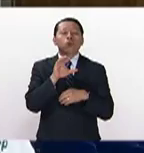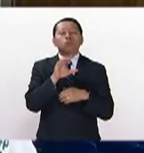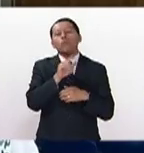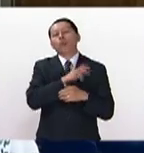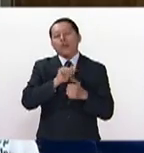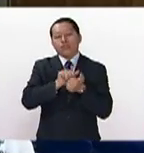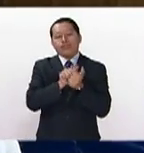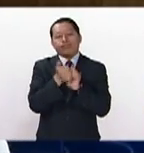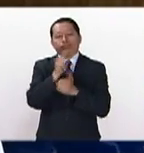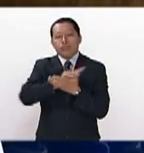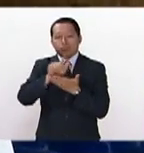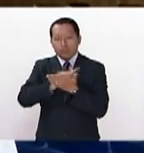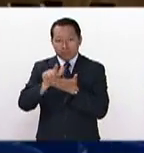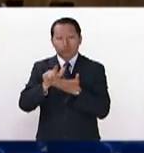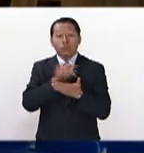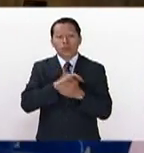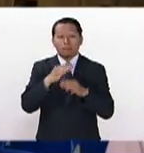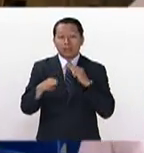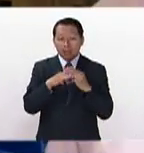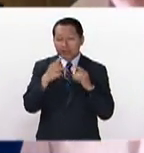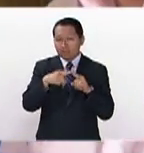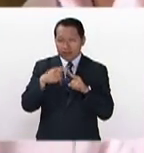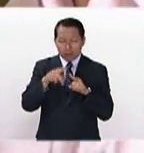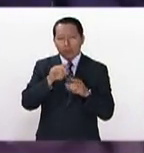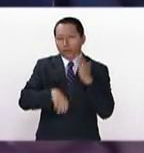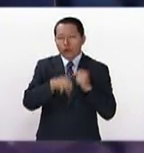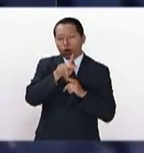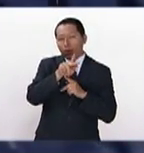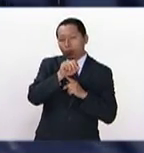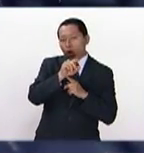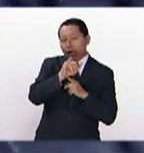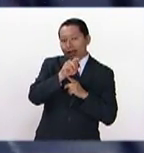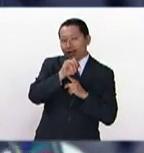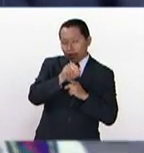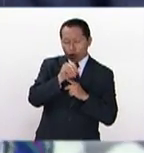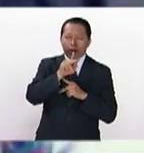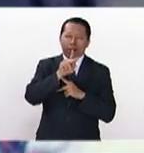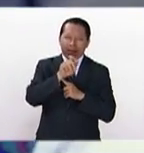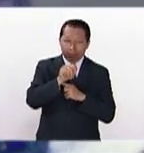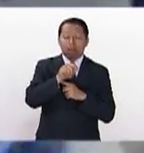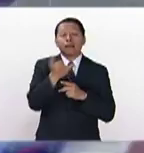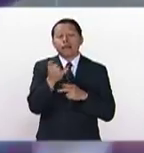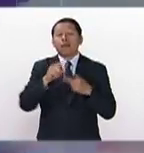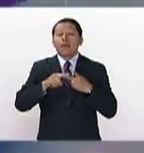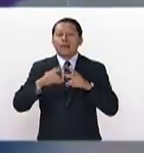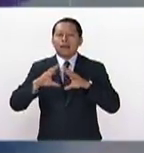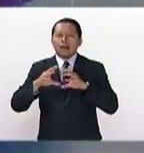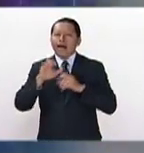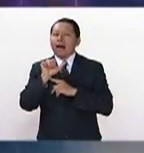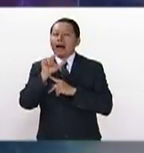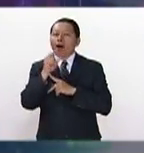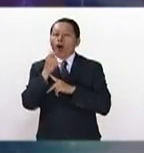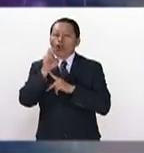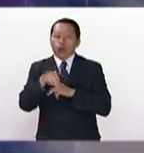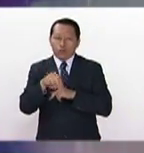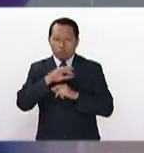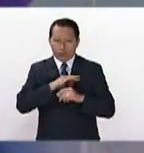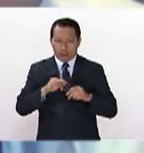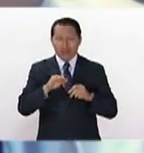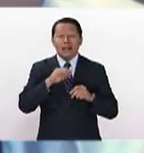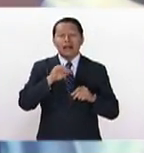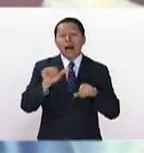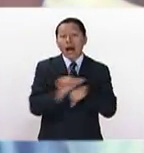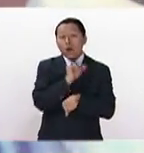Es un proyecto hecho de materiales reciclados como el tereftalato de polietileno, PET, y una variable del algodón. Se coloca por fuera del tubo de